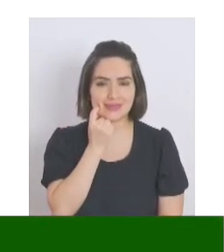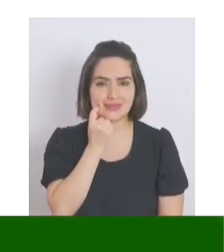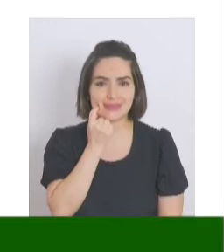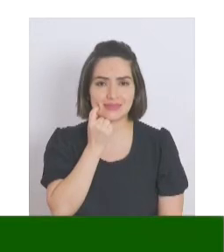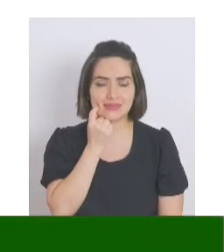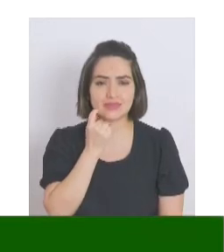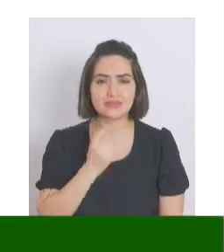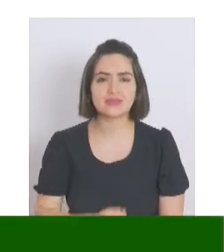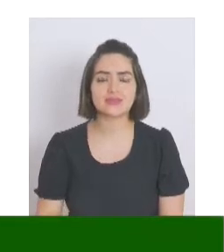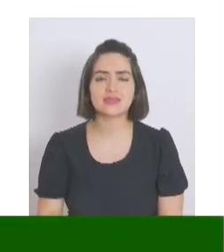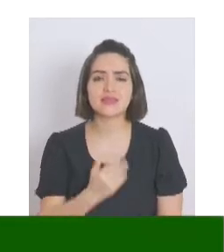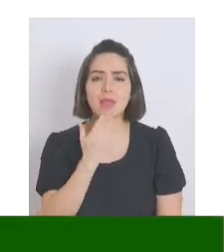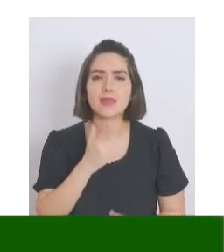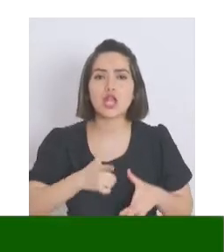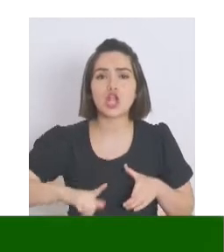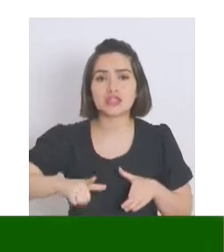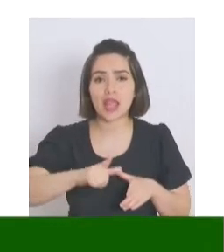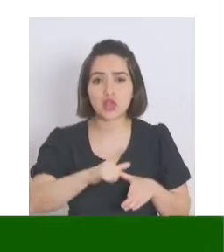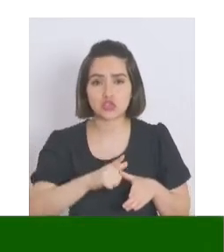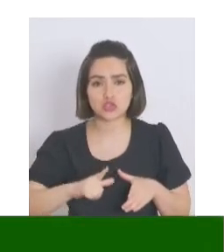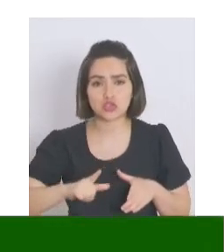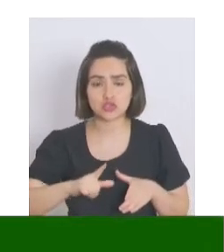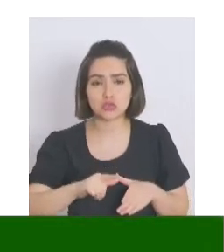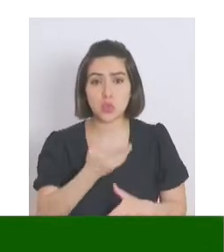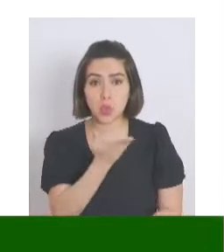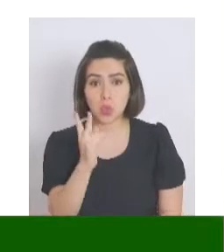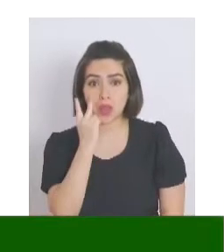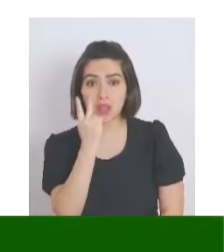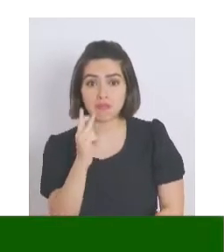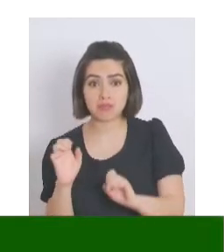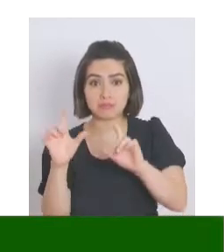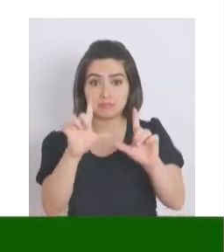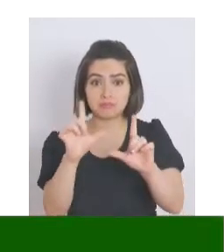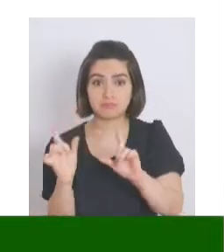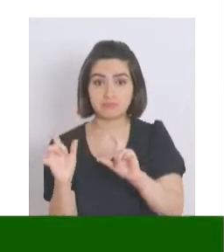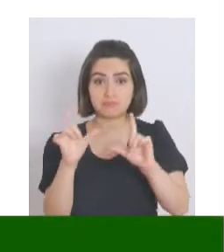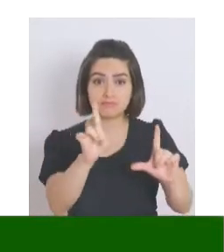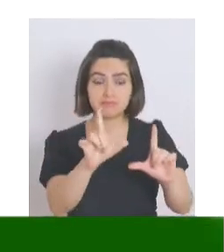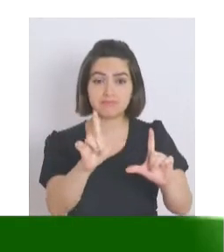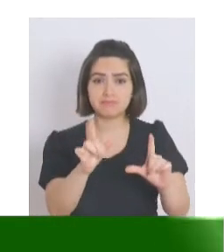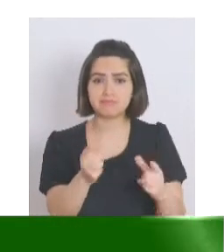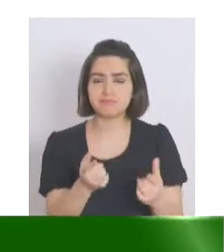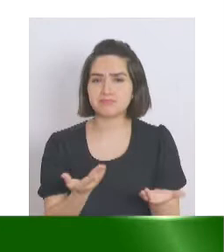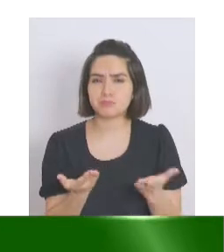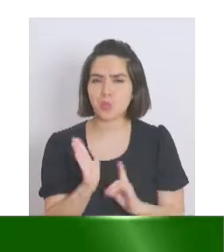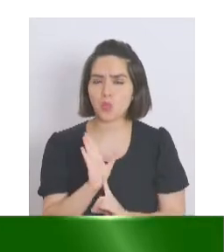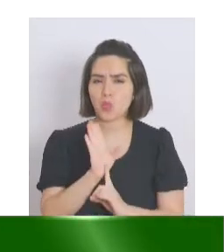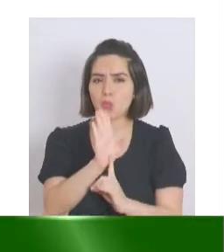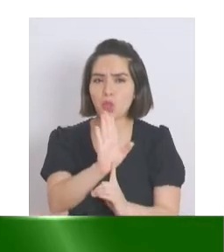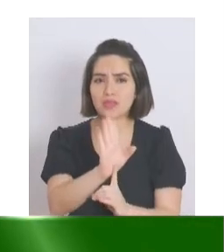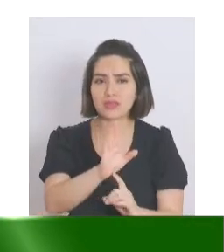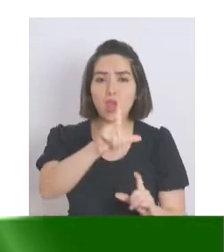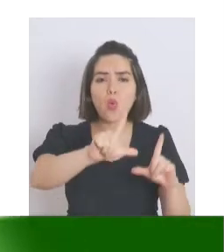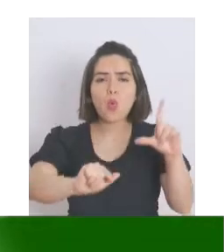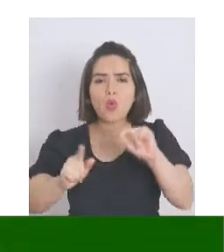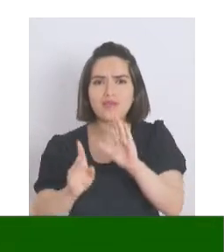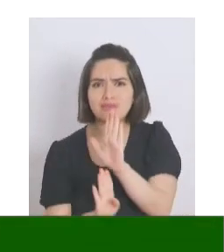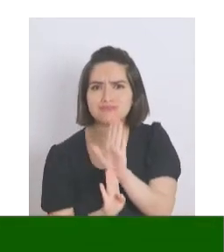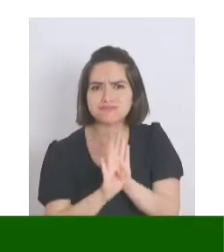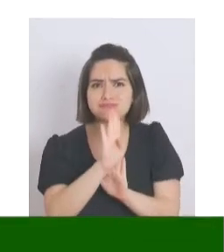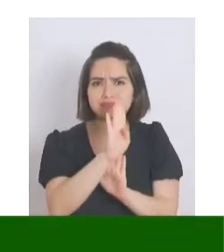y Los Lagos, como ustedes pueden ver en las gráficas, sin embargo, muestran curvas